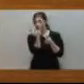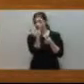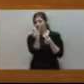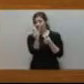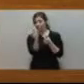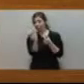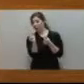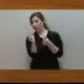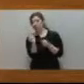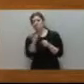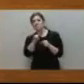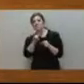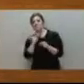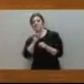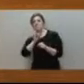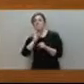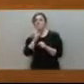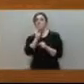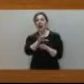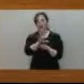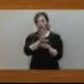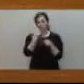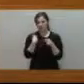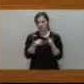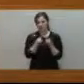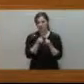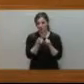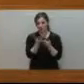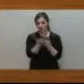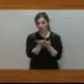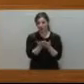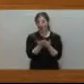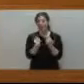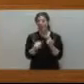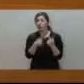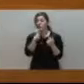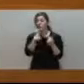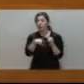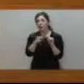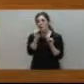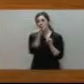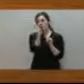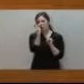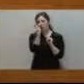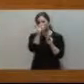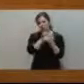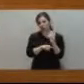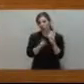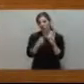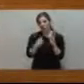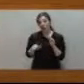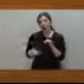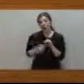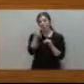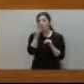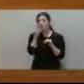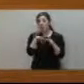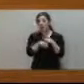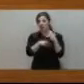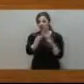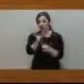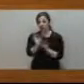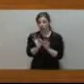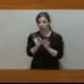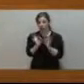lo dicen así de claro. Que se facturó fuera de los precios establecidos legalmente y aprobados en esa encomienda de gestión.